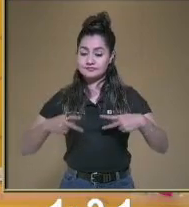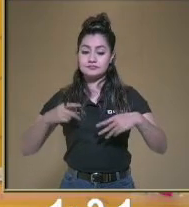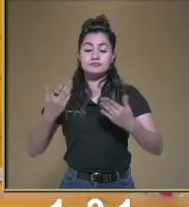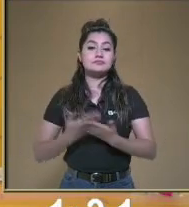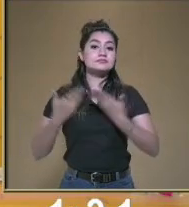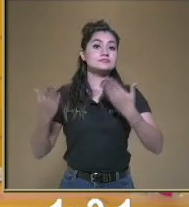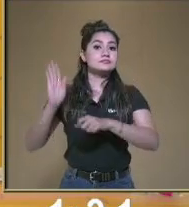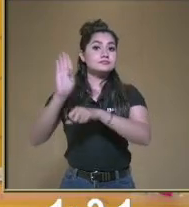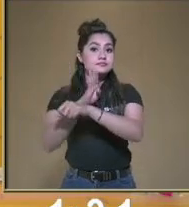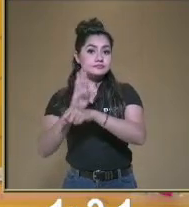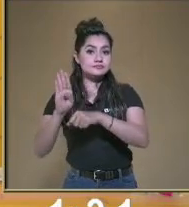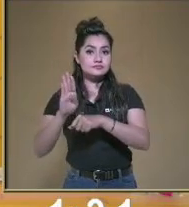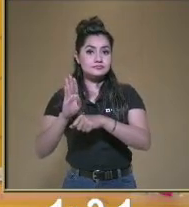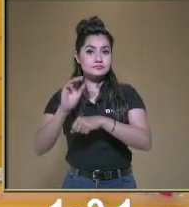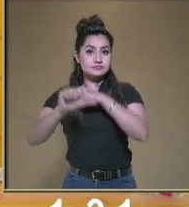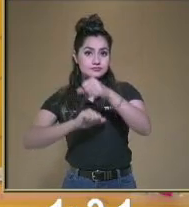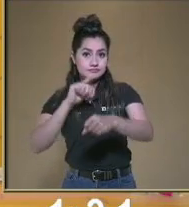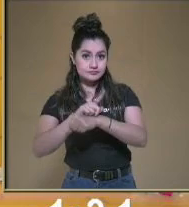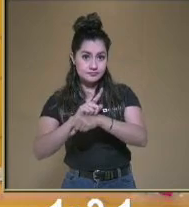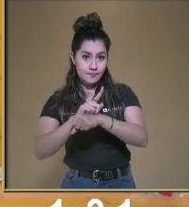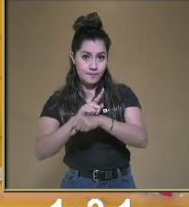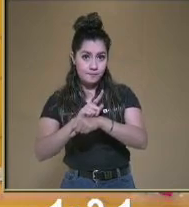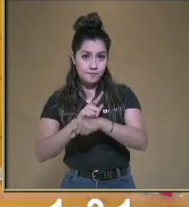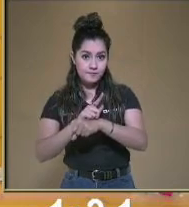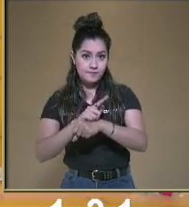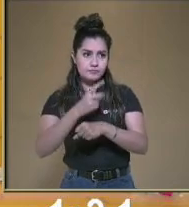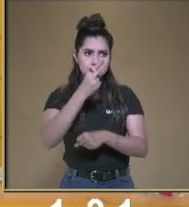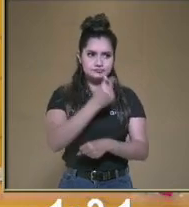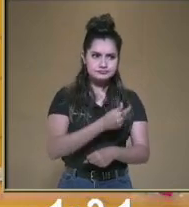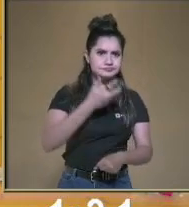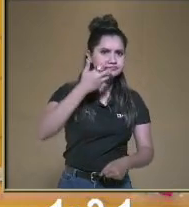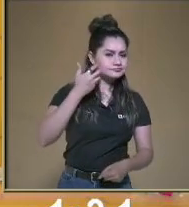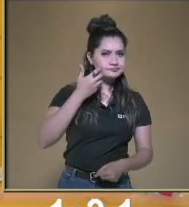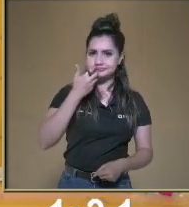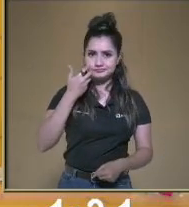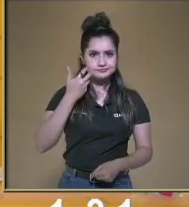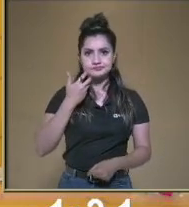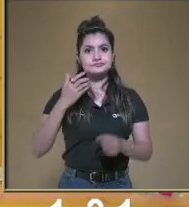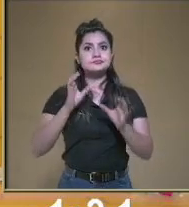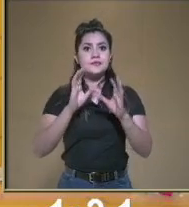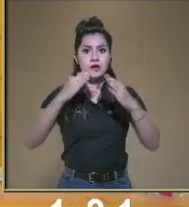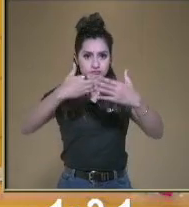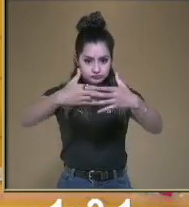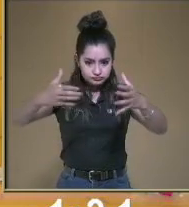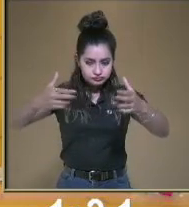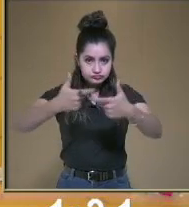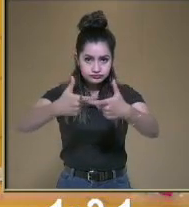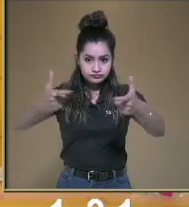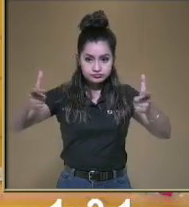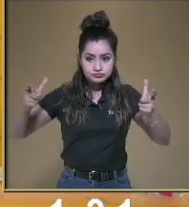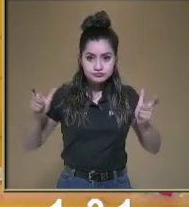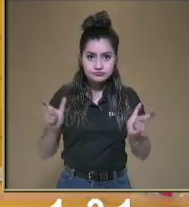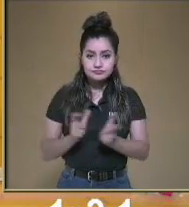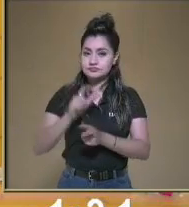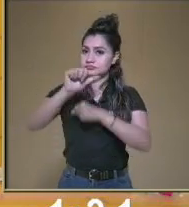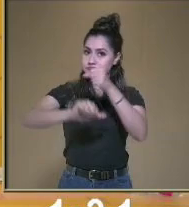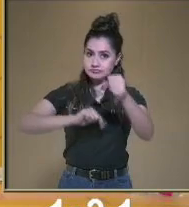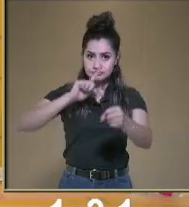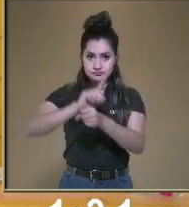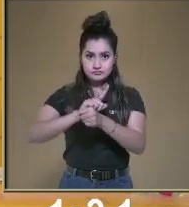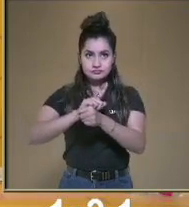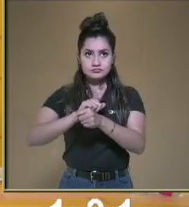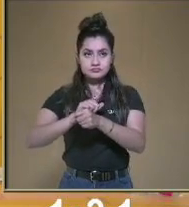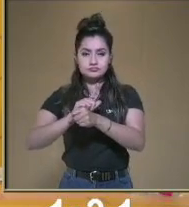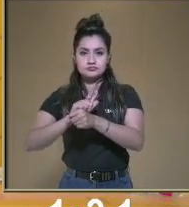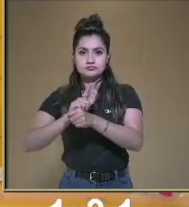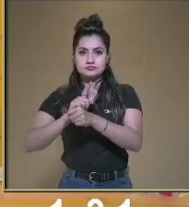no solamente estamos hablando de perros y gatos, sino que vamos a englobar todo lo que son animales de